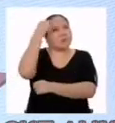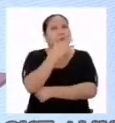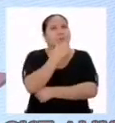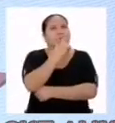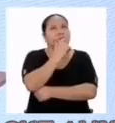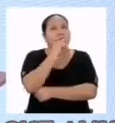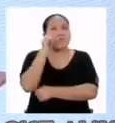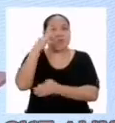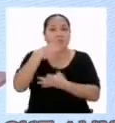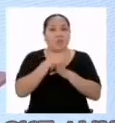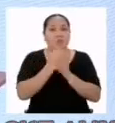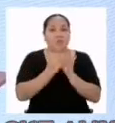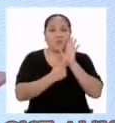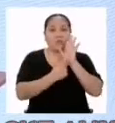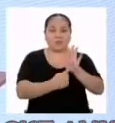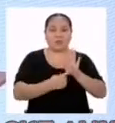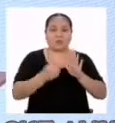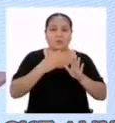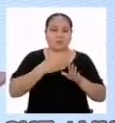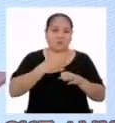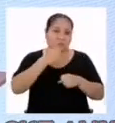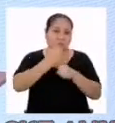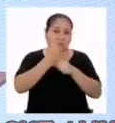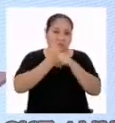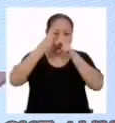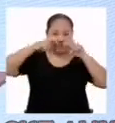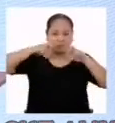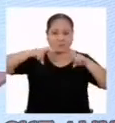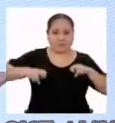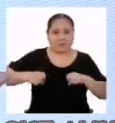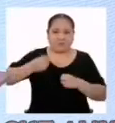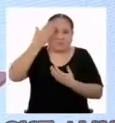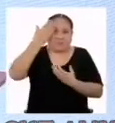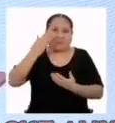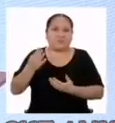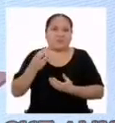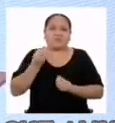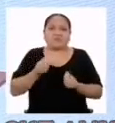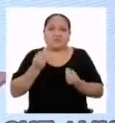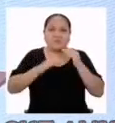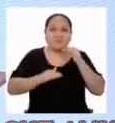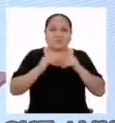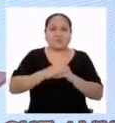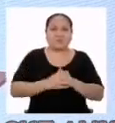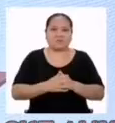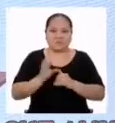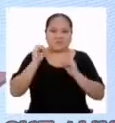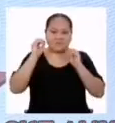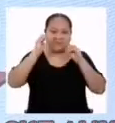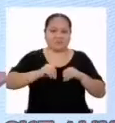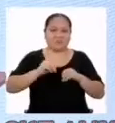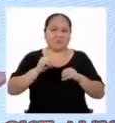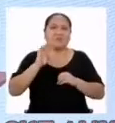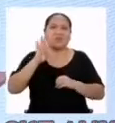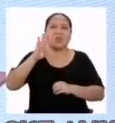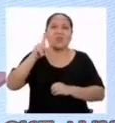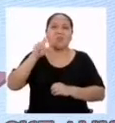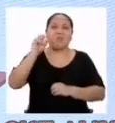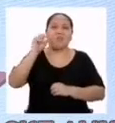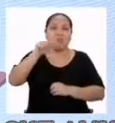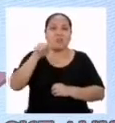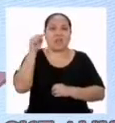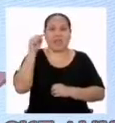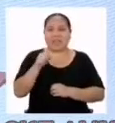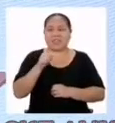una manera en mostrar mi trabajo de investigación y no sabía qué paso dar, así que lo haré a través de mi blog. Esa es